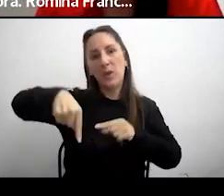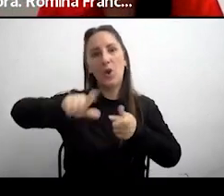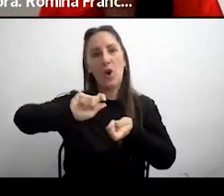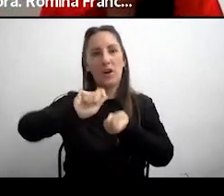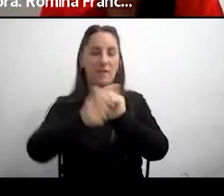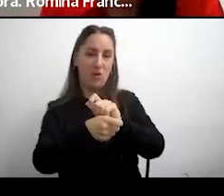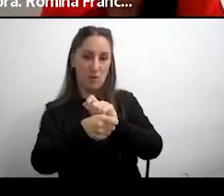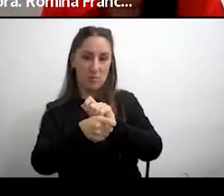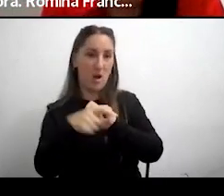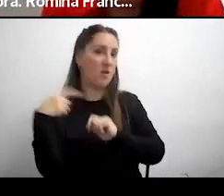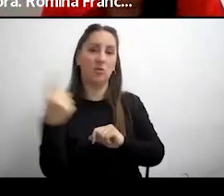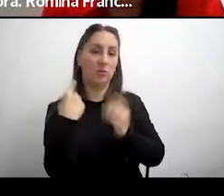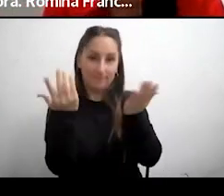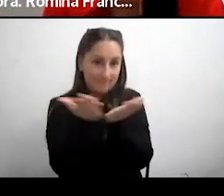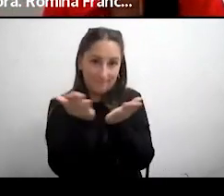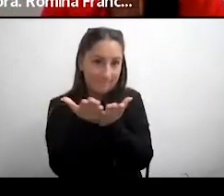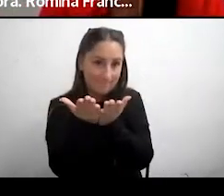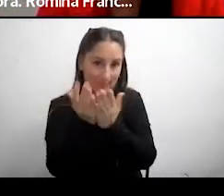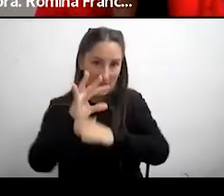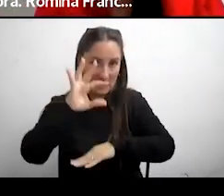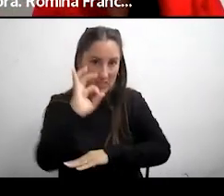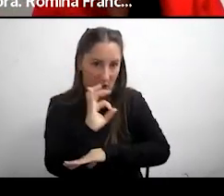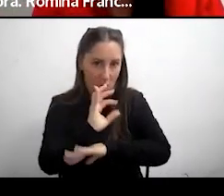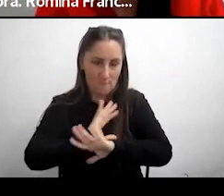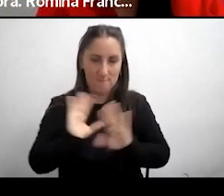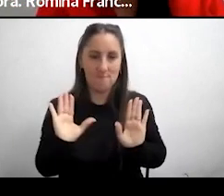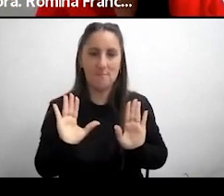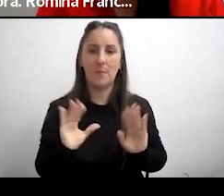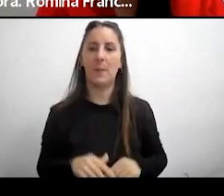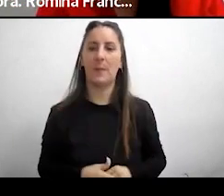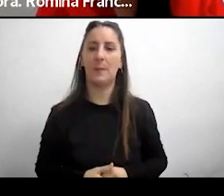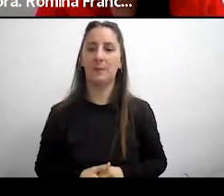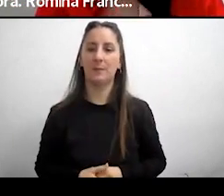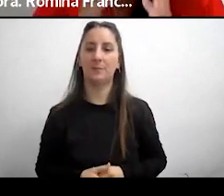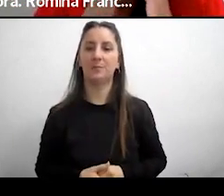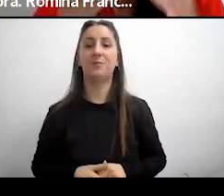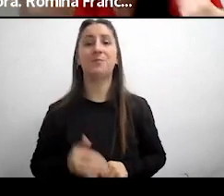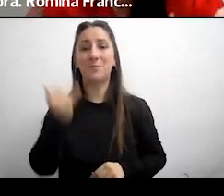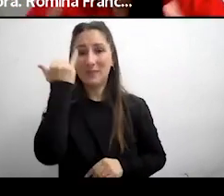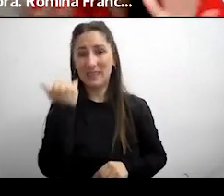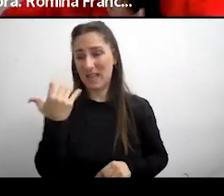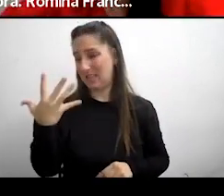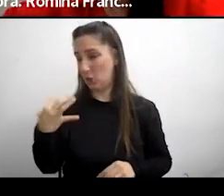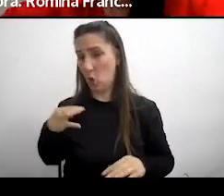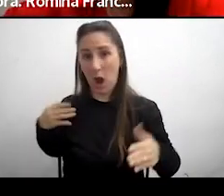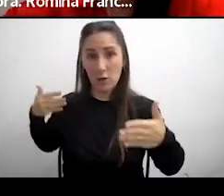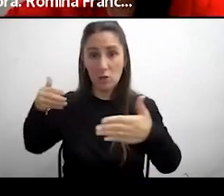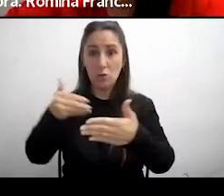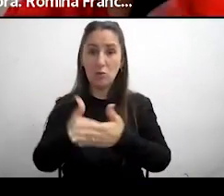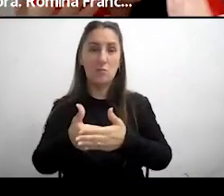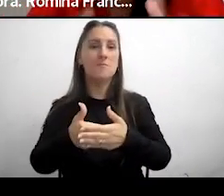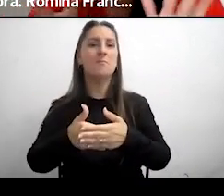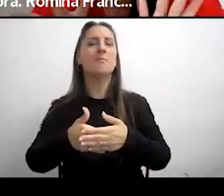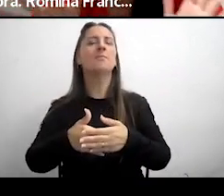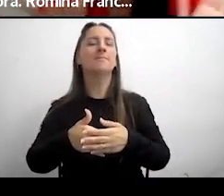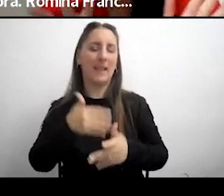nos tuvimos que poner a estudiar de cero. Ya hoy, habiendo transcurrido 5 años, para mí, que es como mucho más a mí,